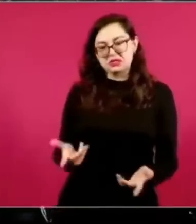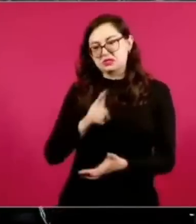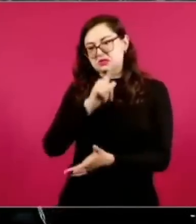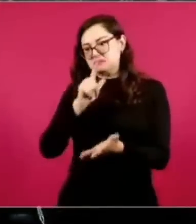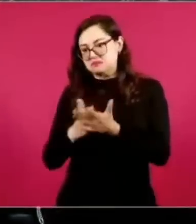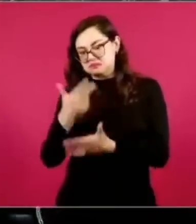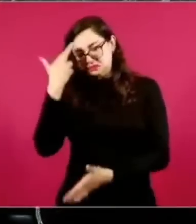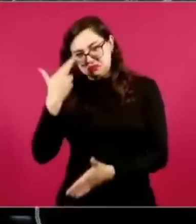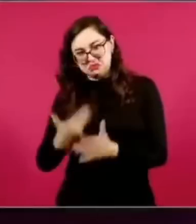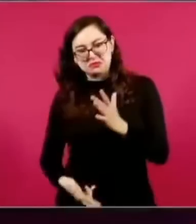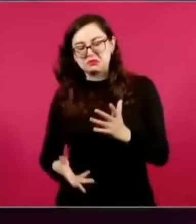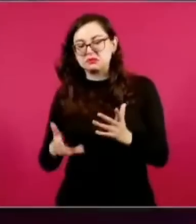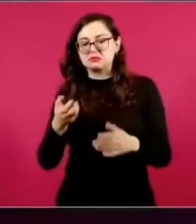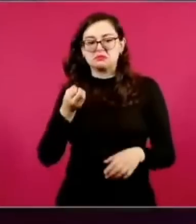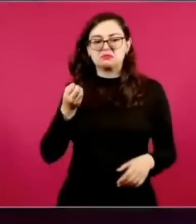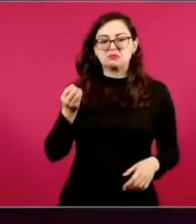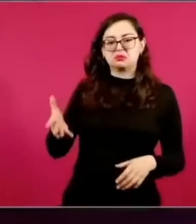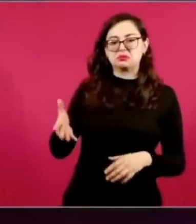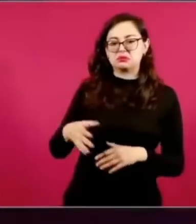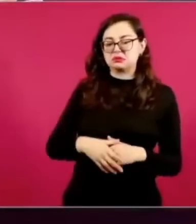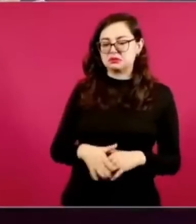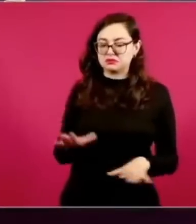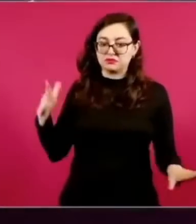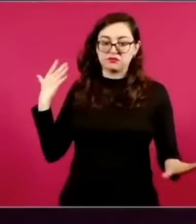Y de repente desaparece